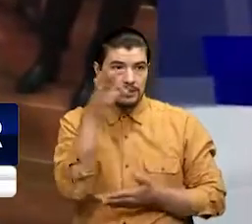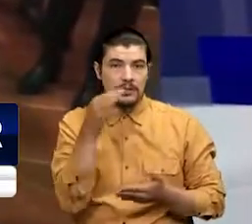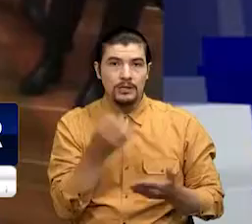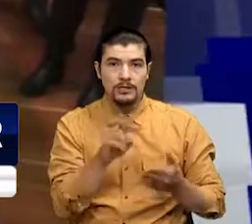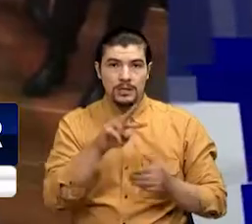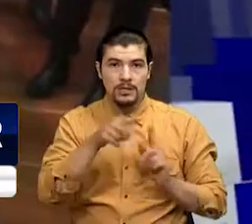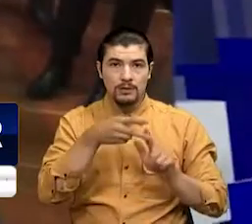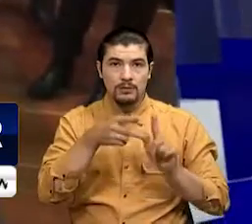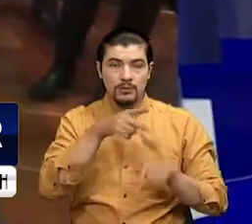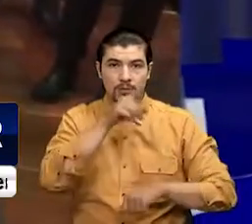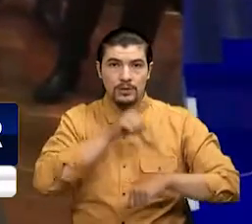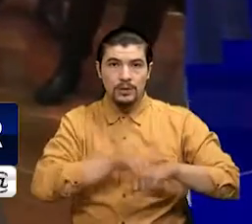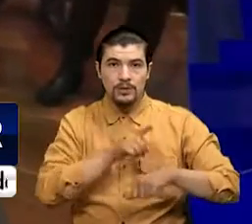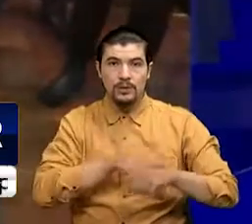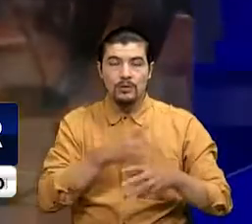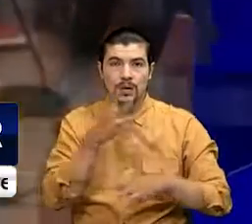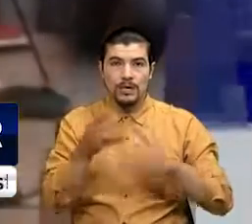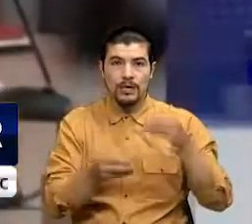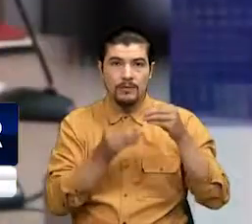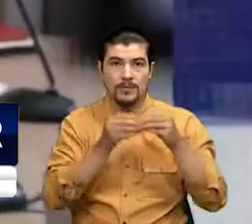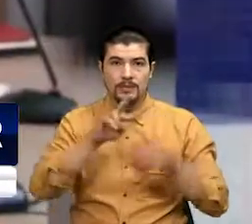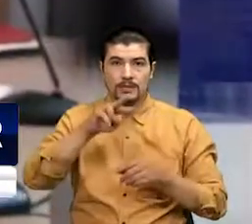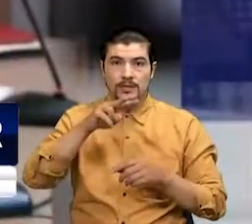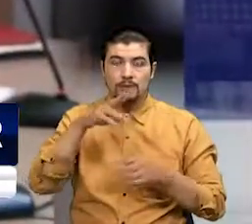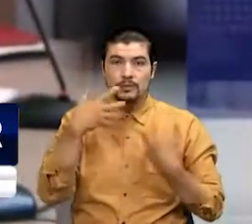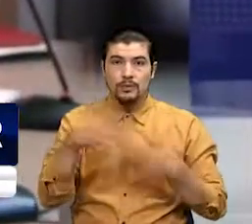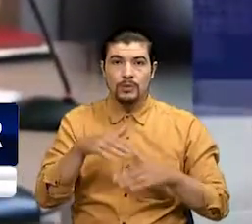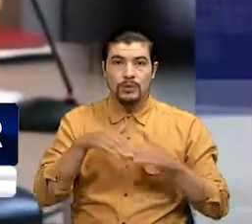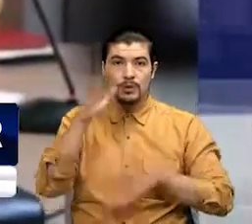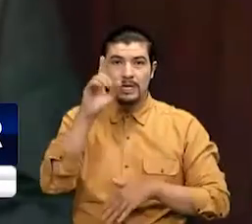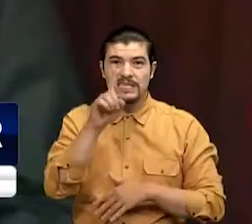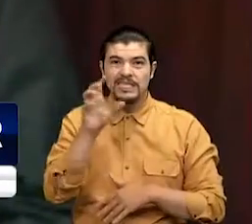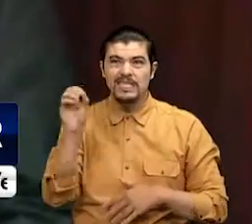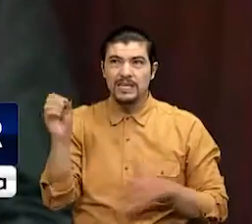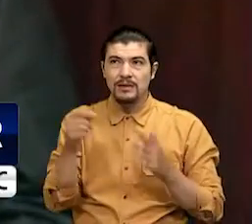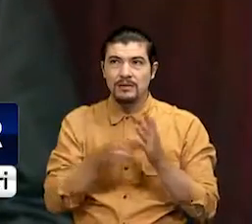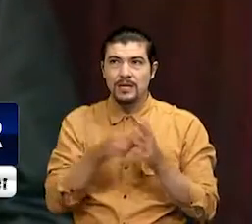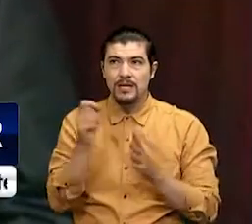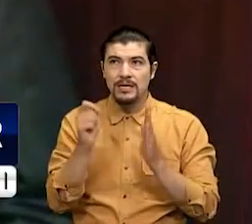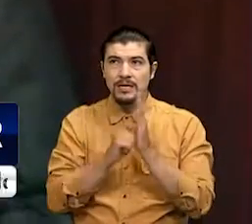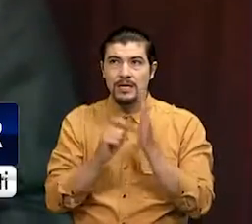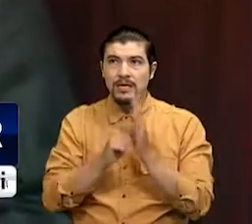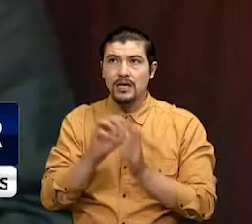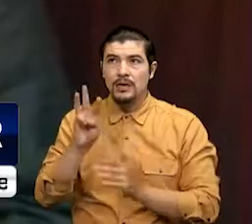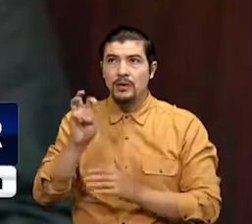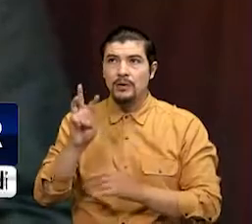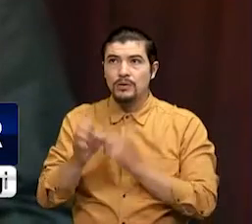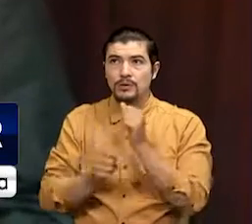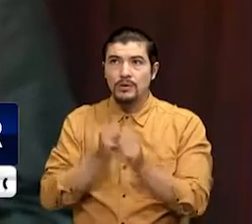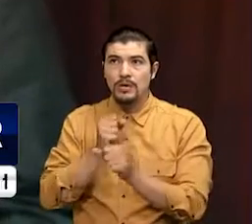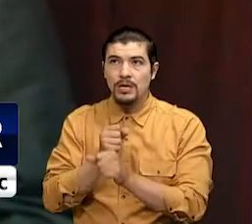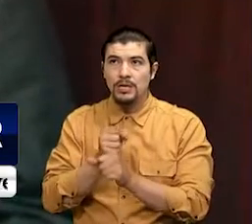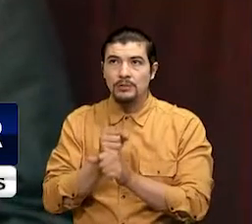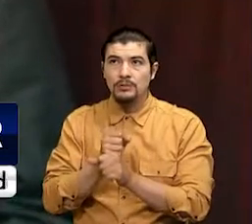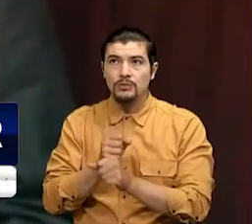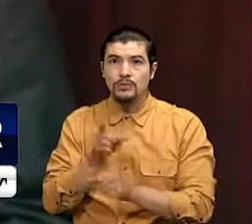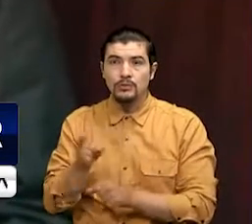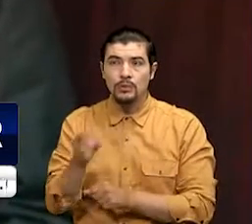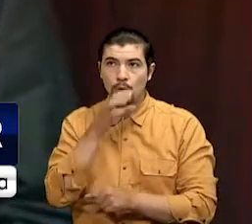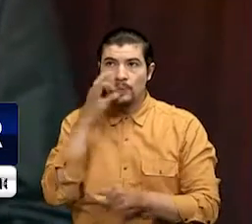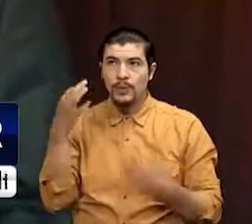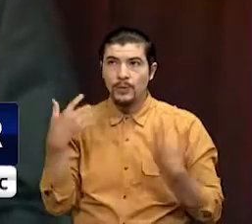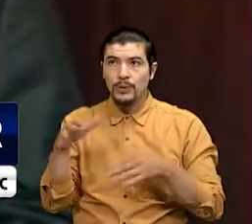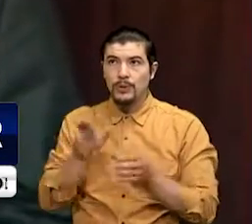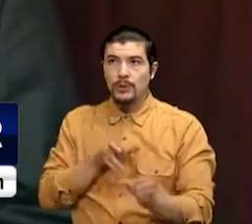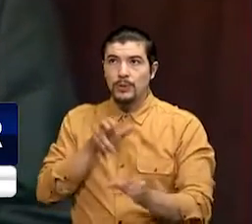segundo período duplicando su votación en más de 100.000 sufragios fueron ocho años en el senado de la república donde ocupó el